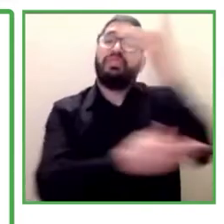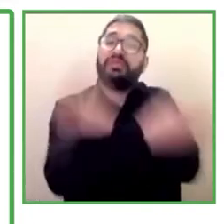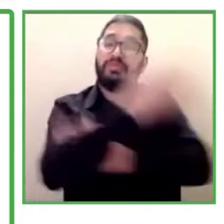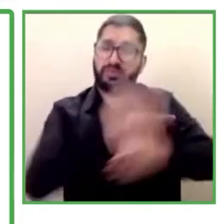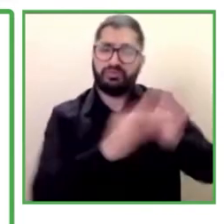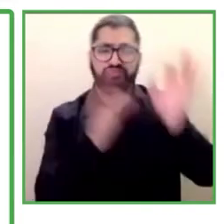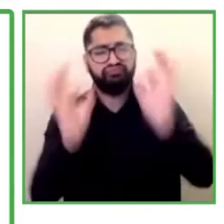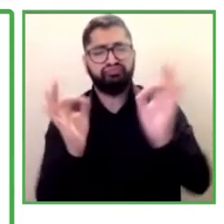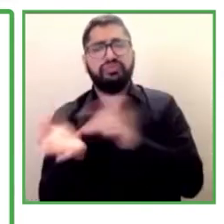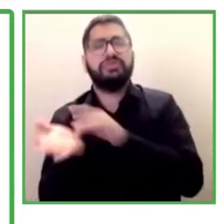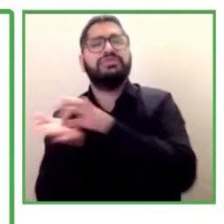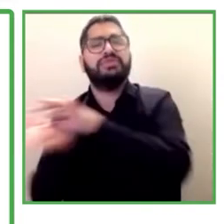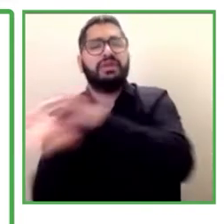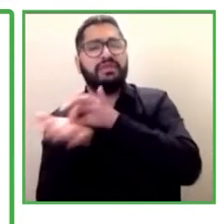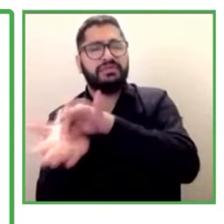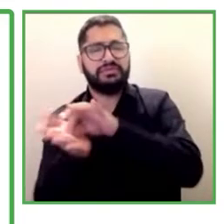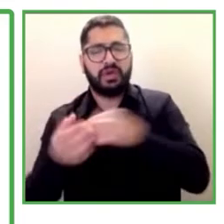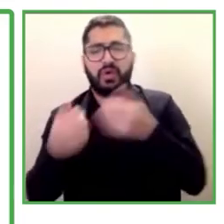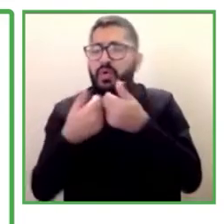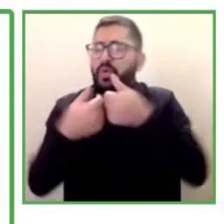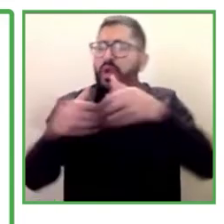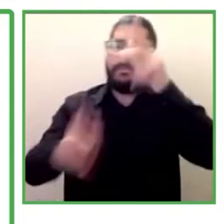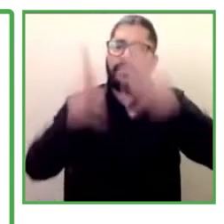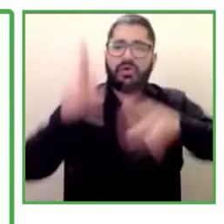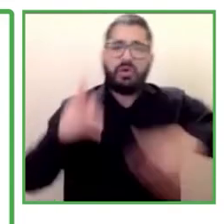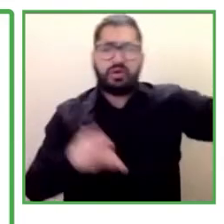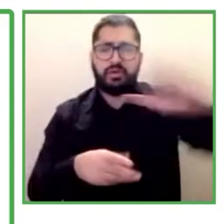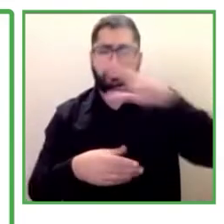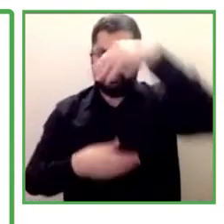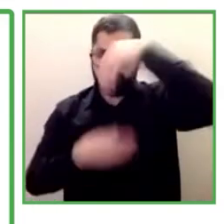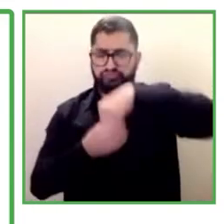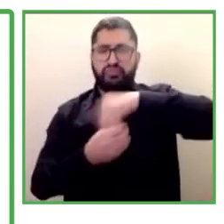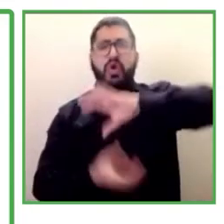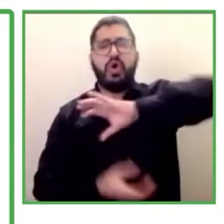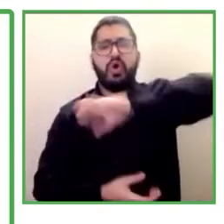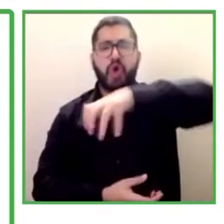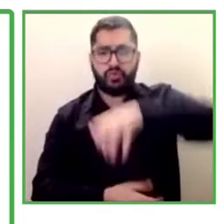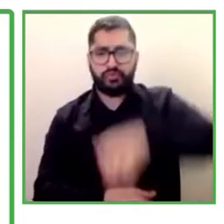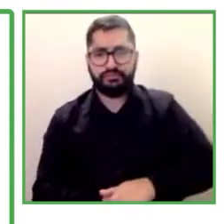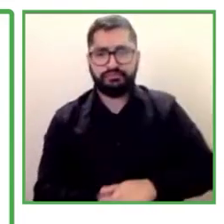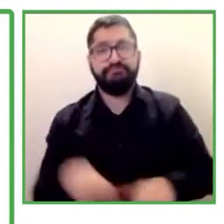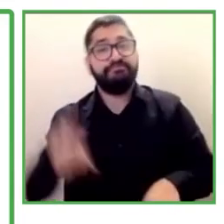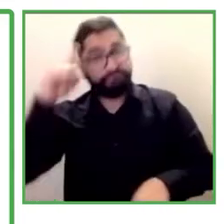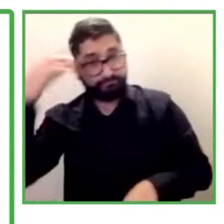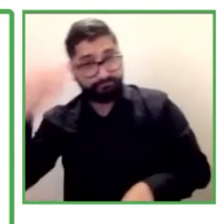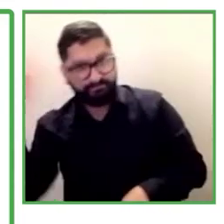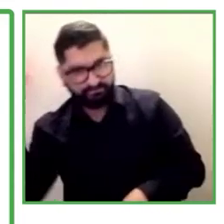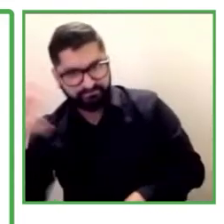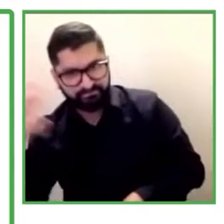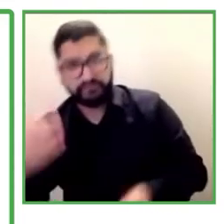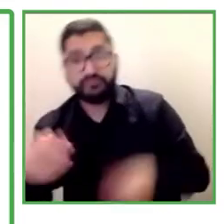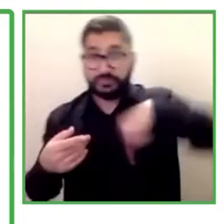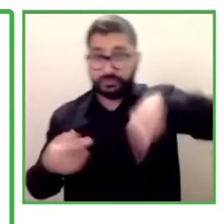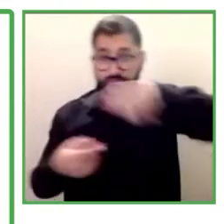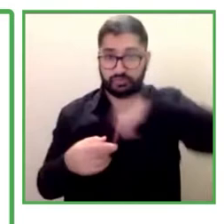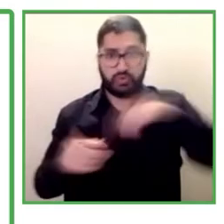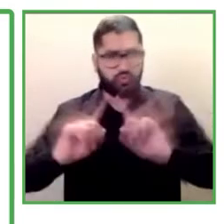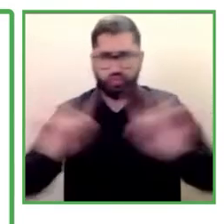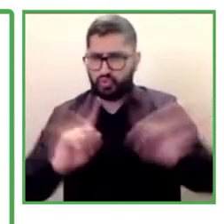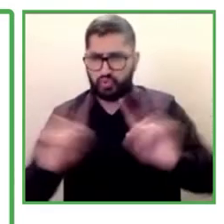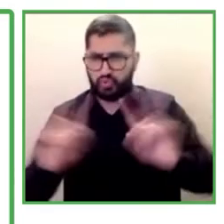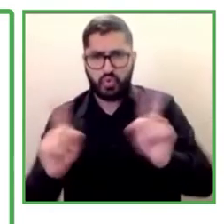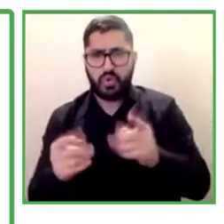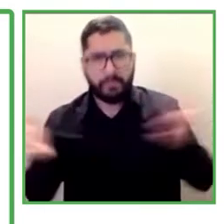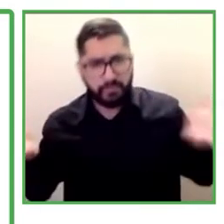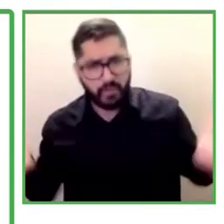ciudadano en nuestro país. Es decir, no fomentamos las rutas paralelas, los mundos paralelos. Lo que